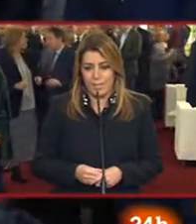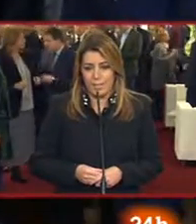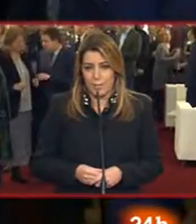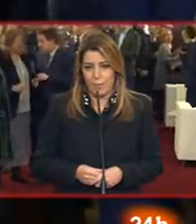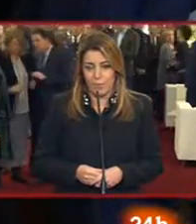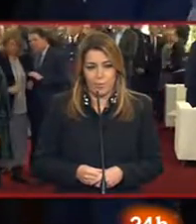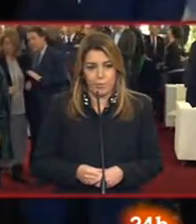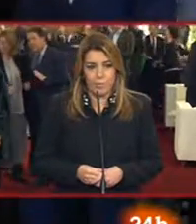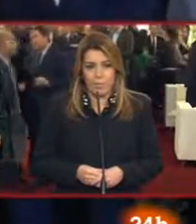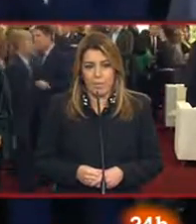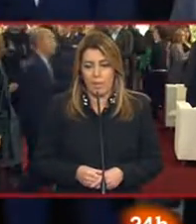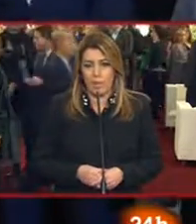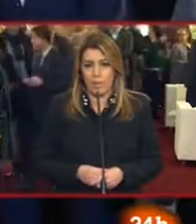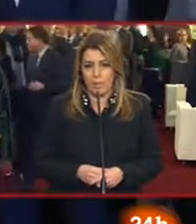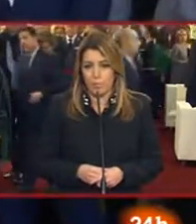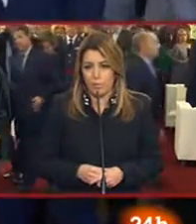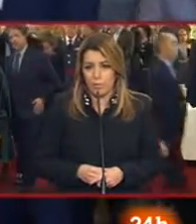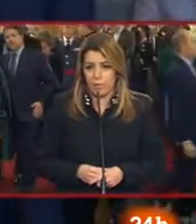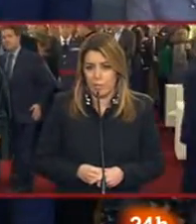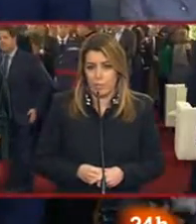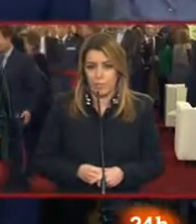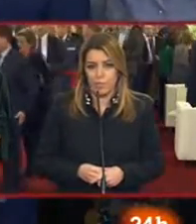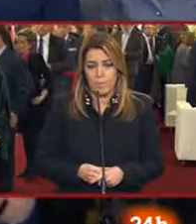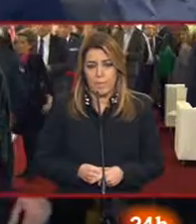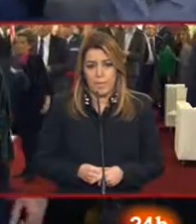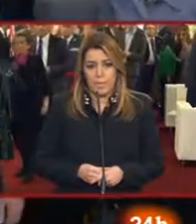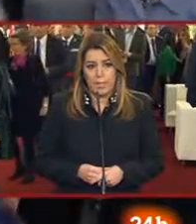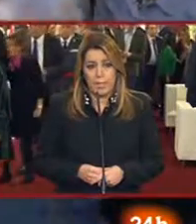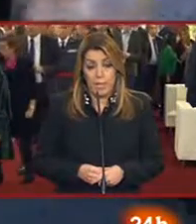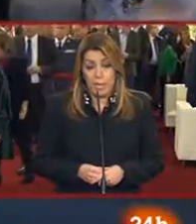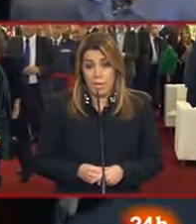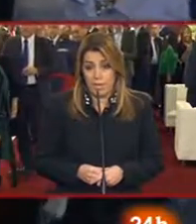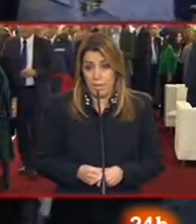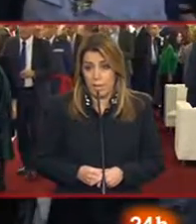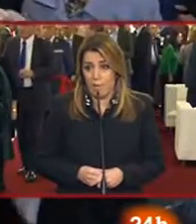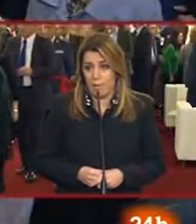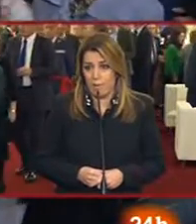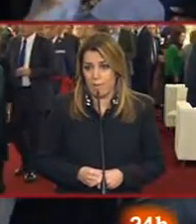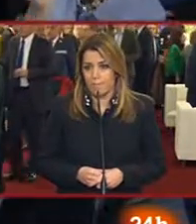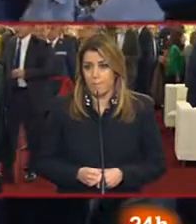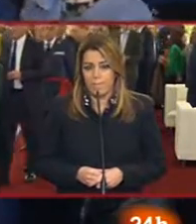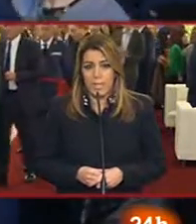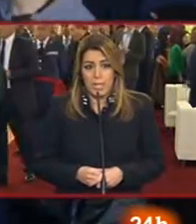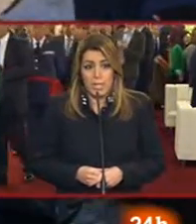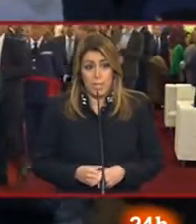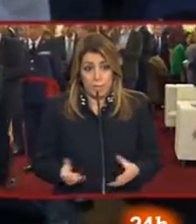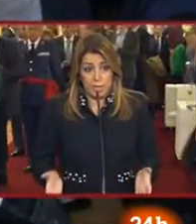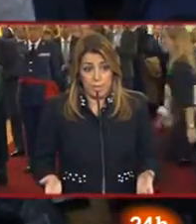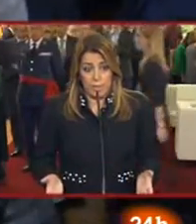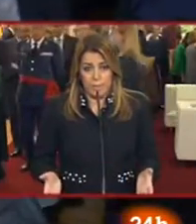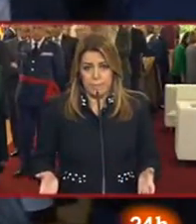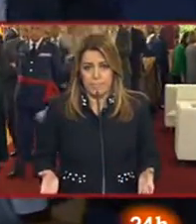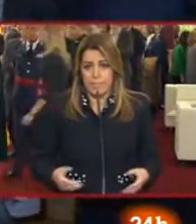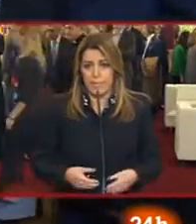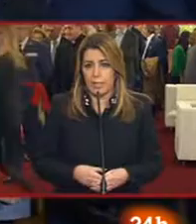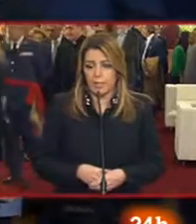definía, pero una magnífica persona, un político riguroso que nos ha dejado y que nos ha dejado un gran vacío. Y en un día como